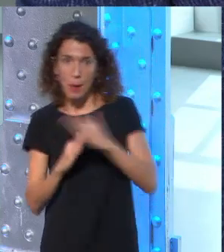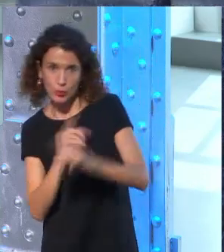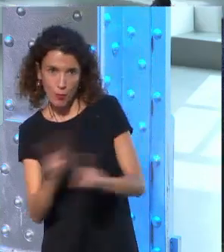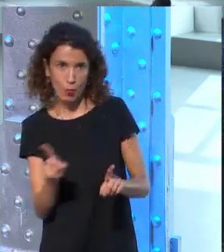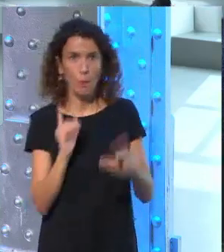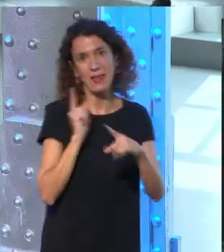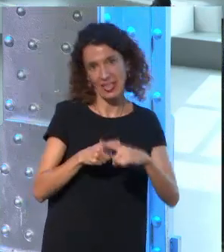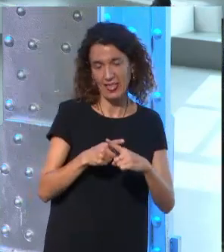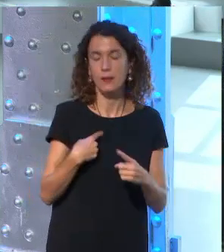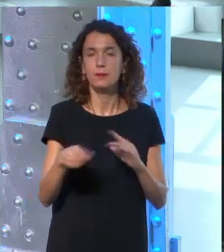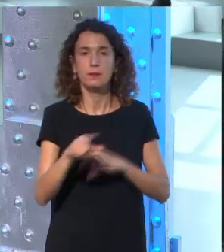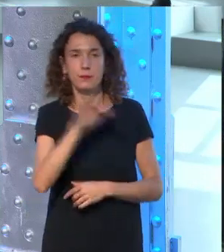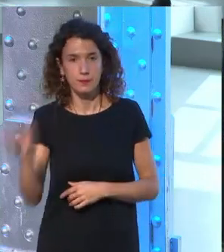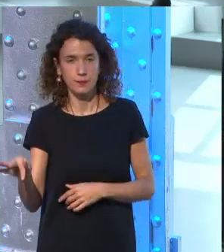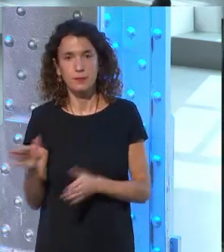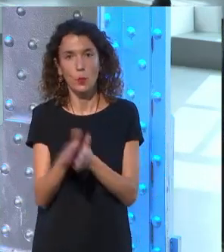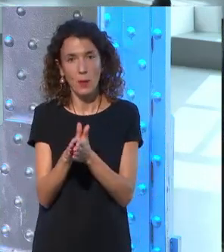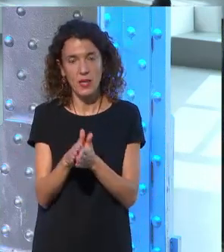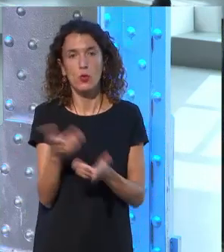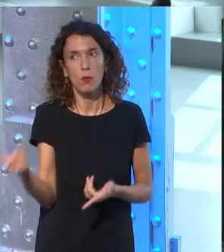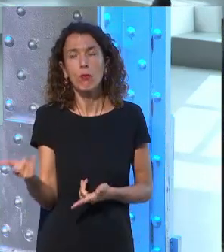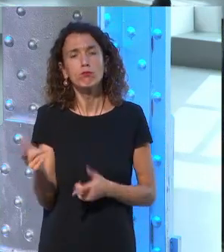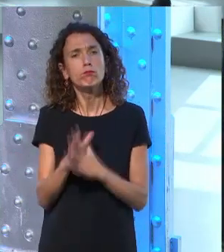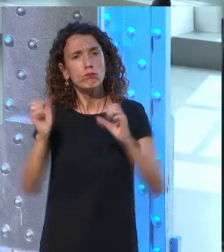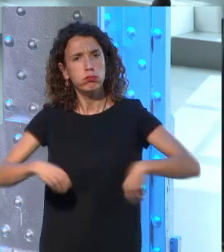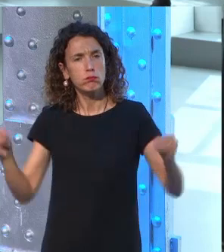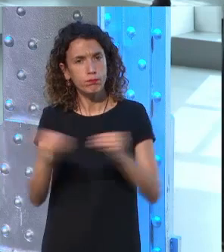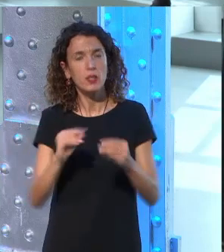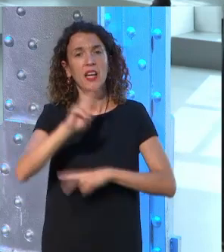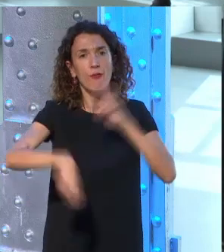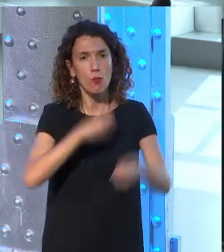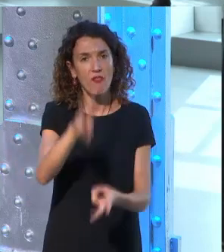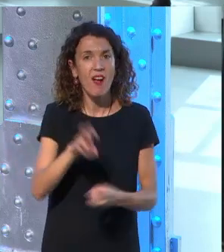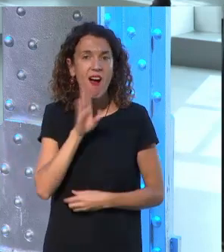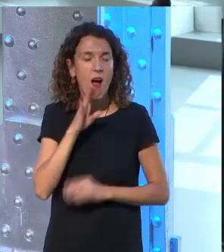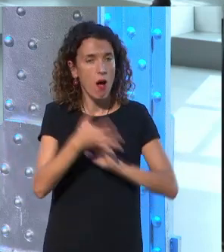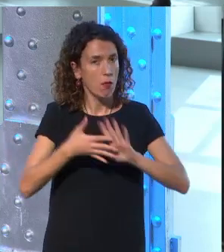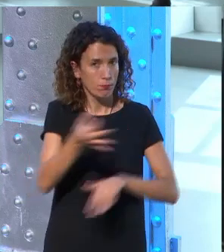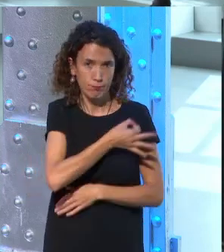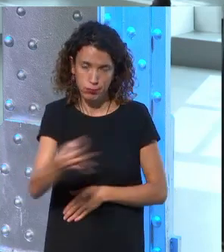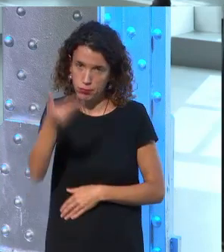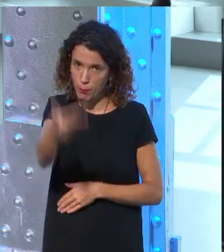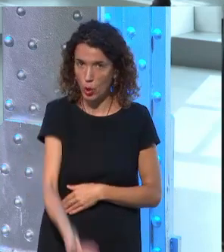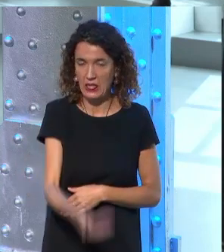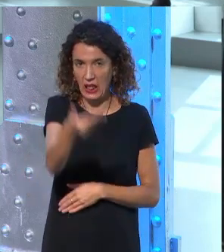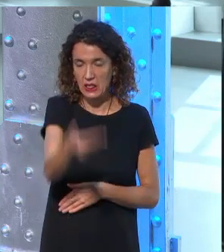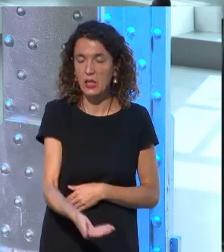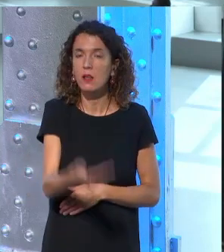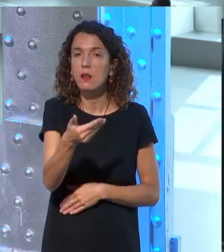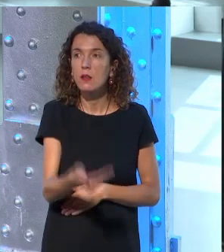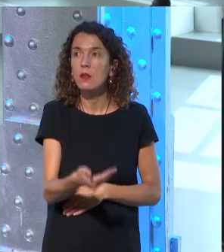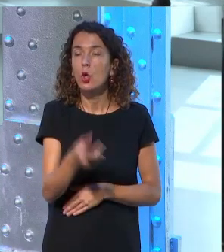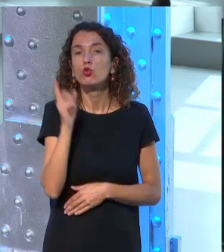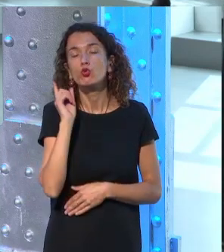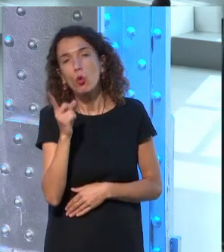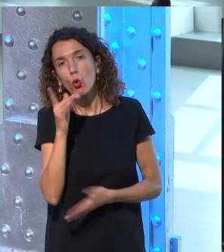Venga, el ingeniero Carlos Salle ahora, adelante. No, bueno, yo totalmente de acuerdo con el tema de la reforma fiscal medioambiental. Es clave porque ahora mismo no es